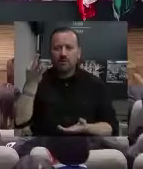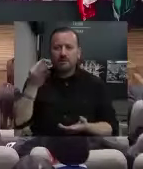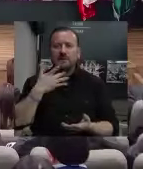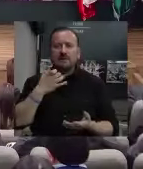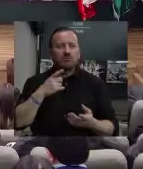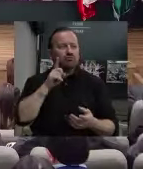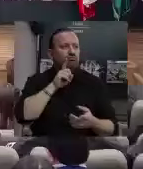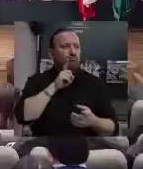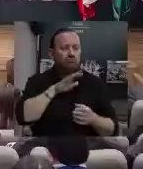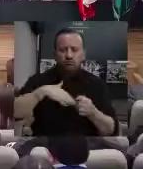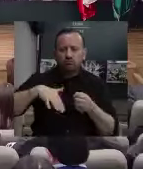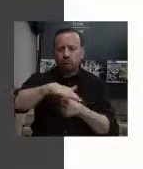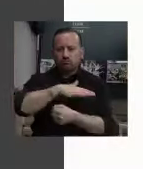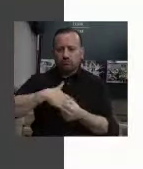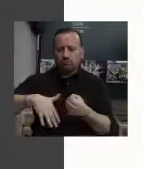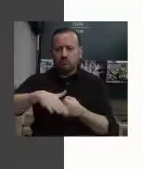nos